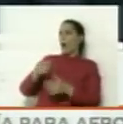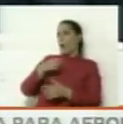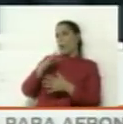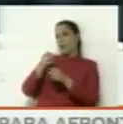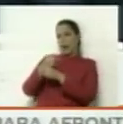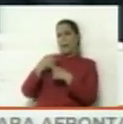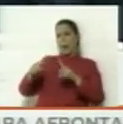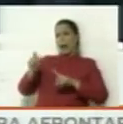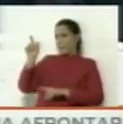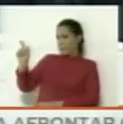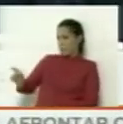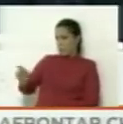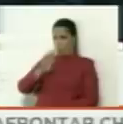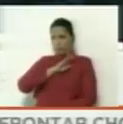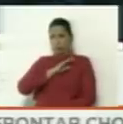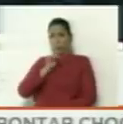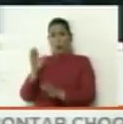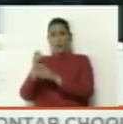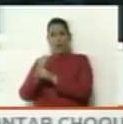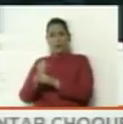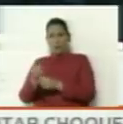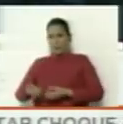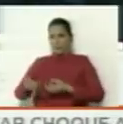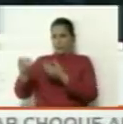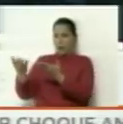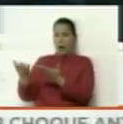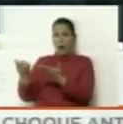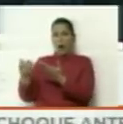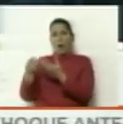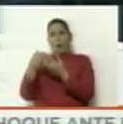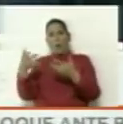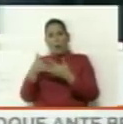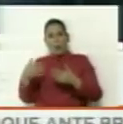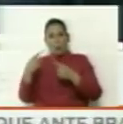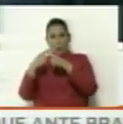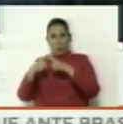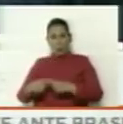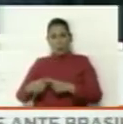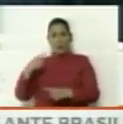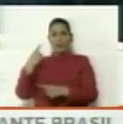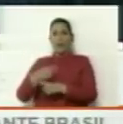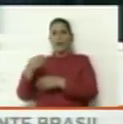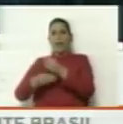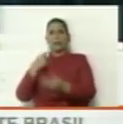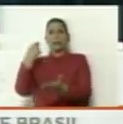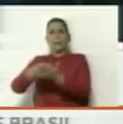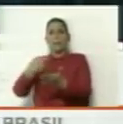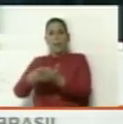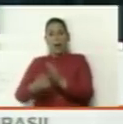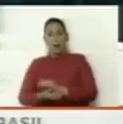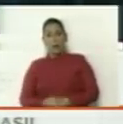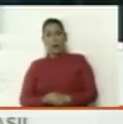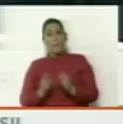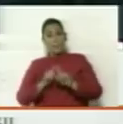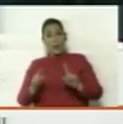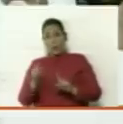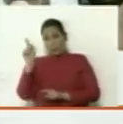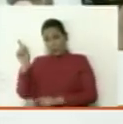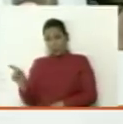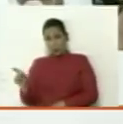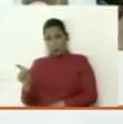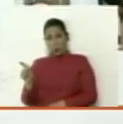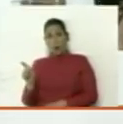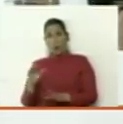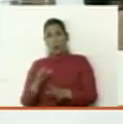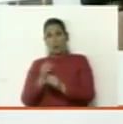esa persona de mi confianza le va a entregar las cuentas donde deben hacerse los depósitos. Esa persona de su confianza es este